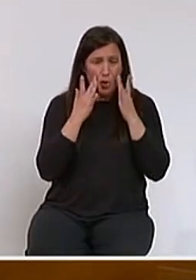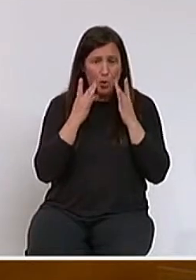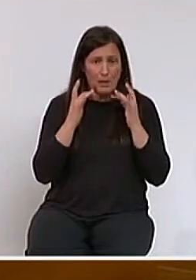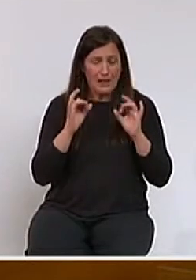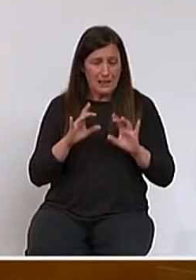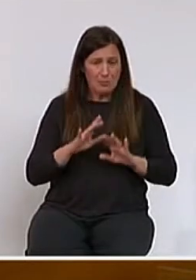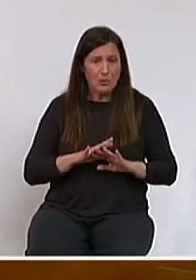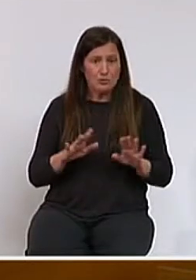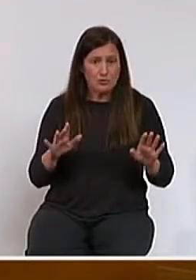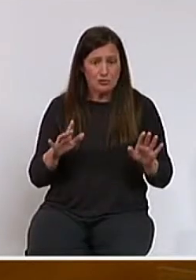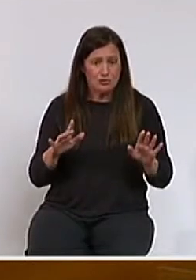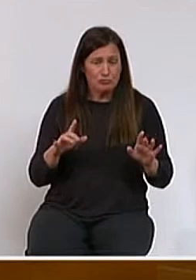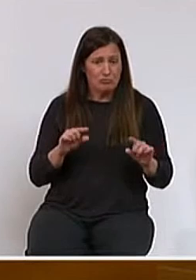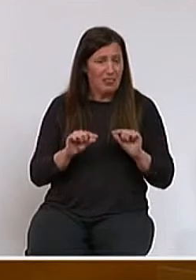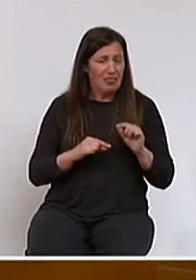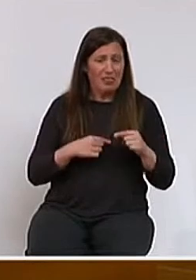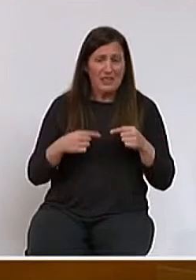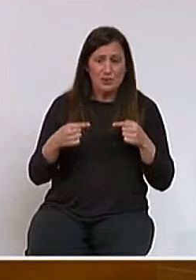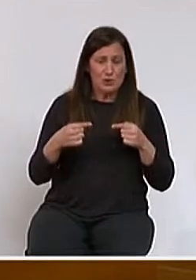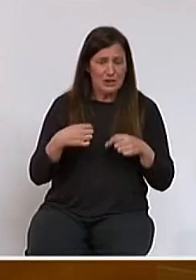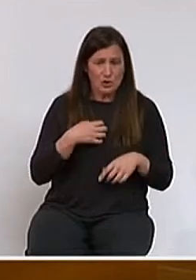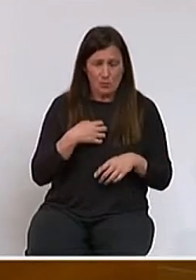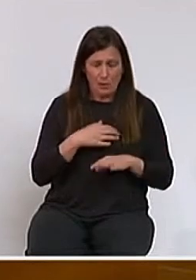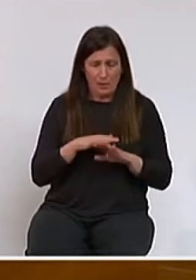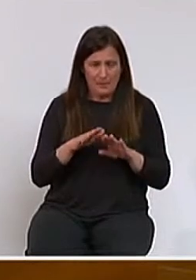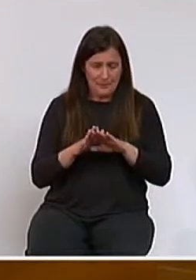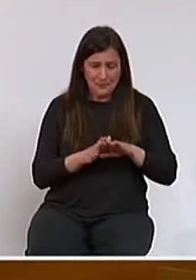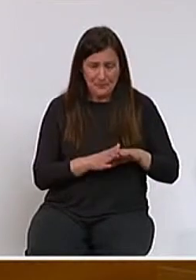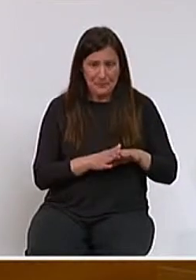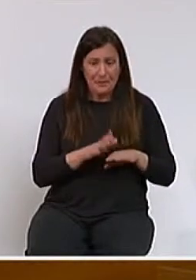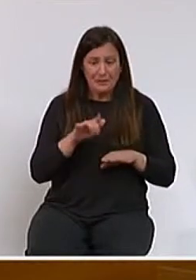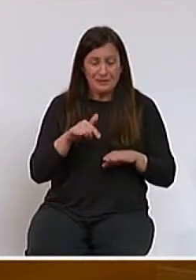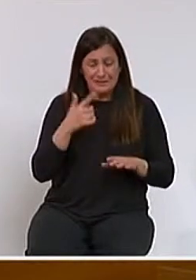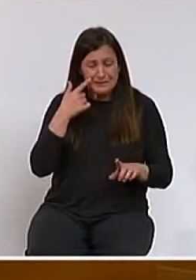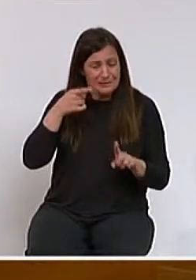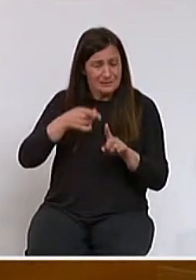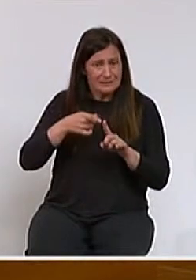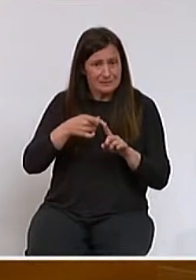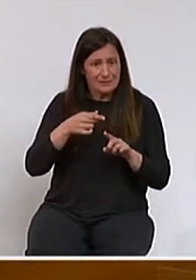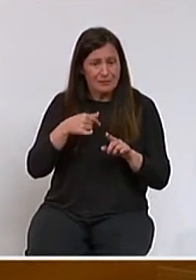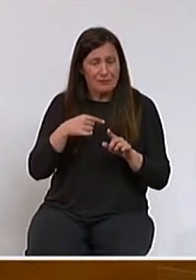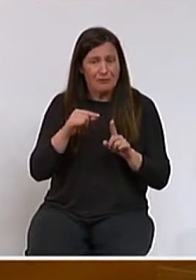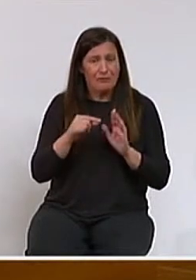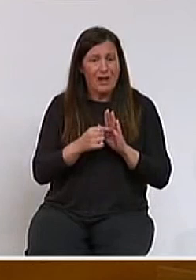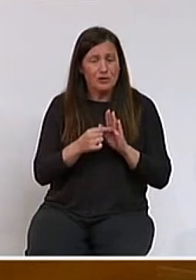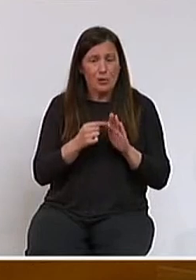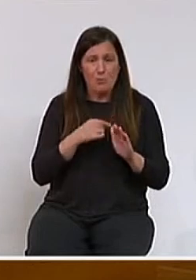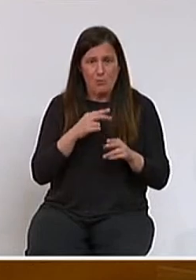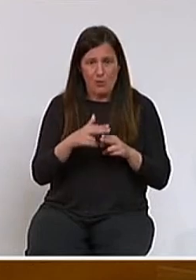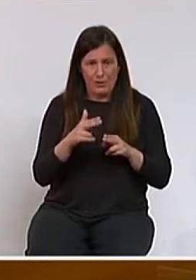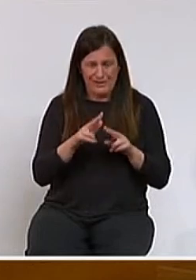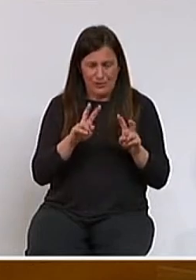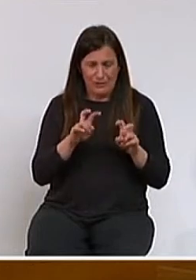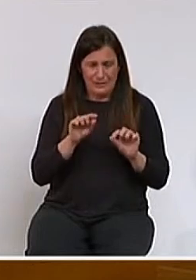e indiscutidos. Me gustaría, sin embargo, incidir en el factor político de todo este asunto, porque